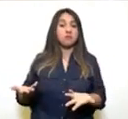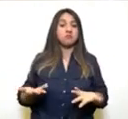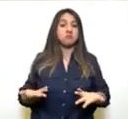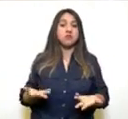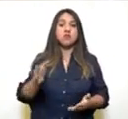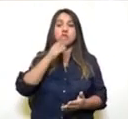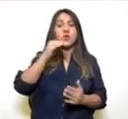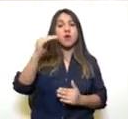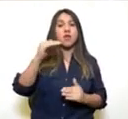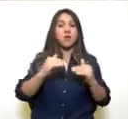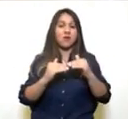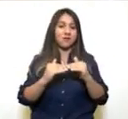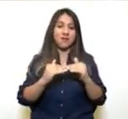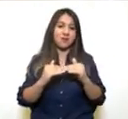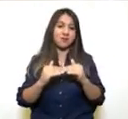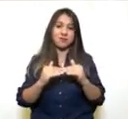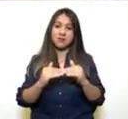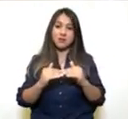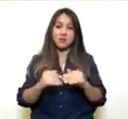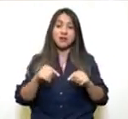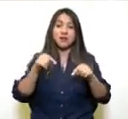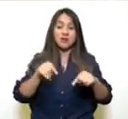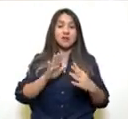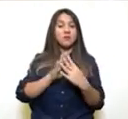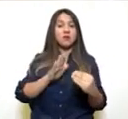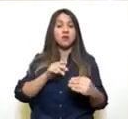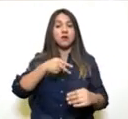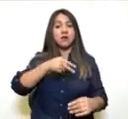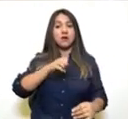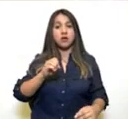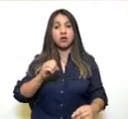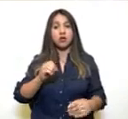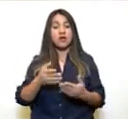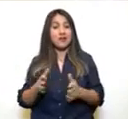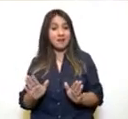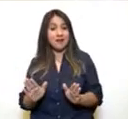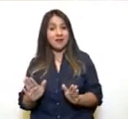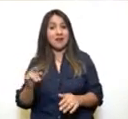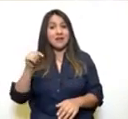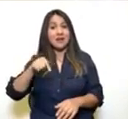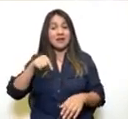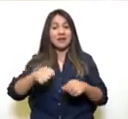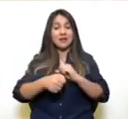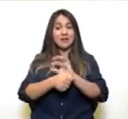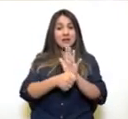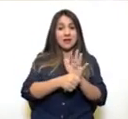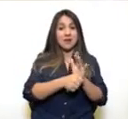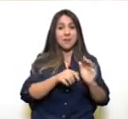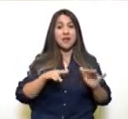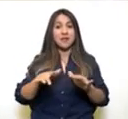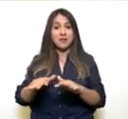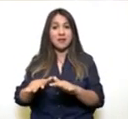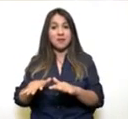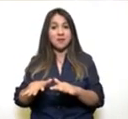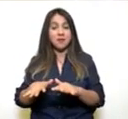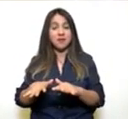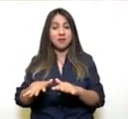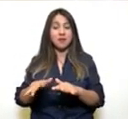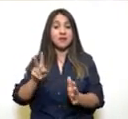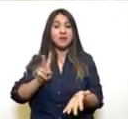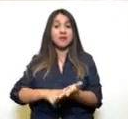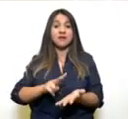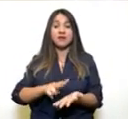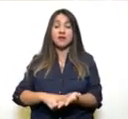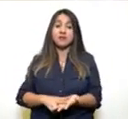igualdad en estas condiciones este modelo neoliberal en esta pandemia ha quedado